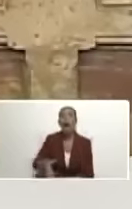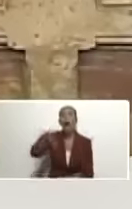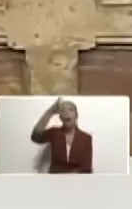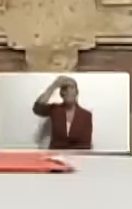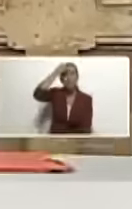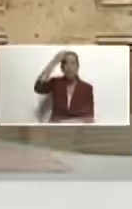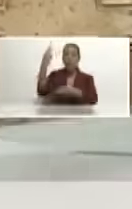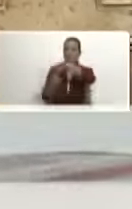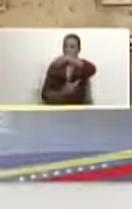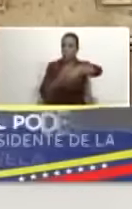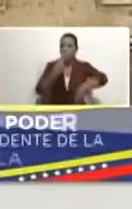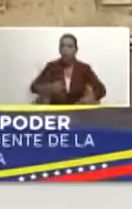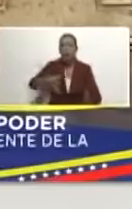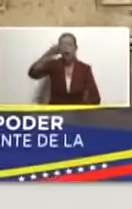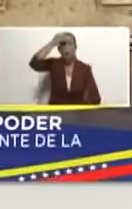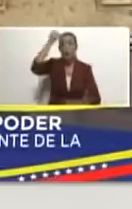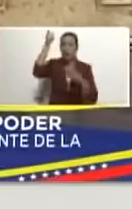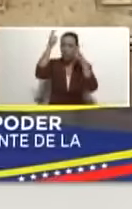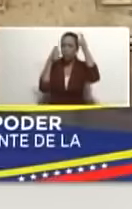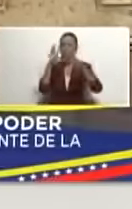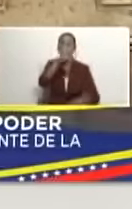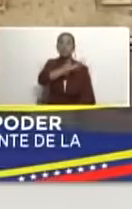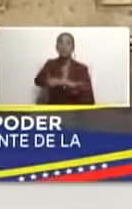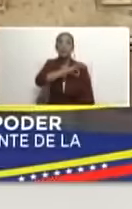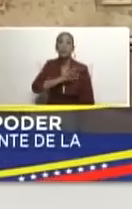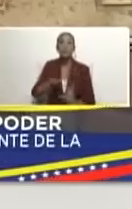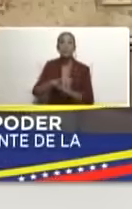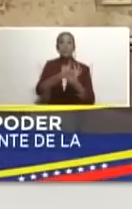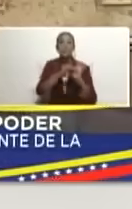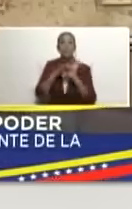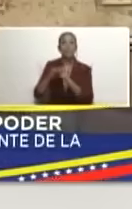bolivariana, revolucionaria, chavista, socialista,